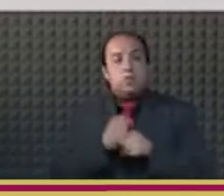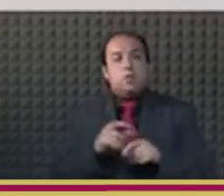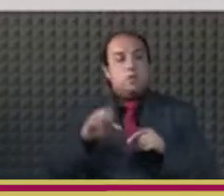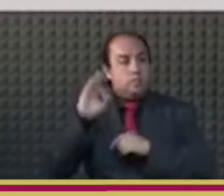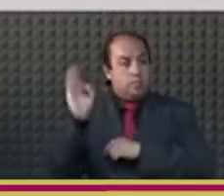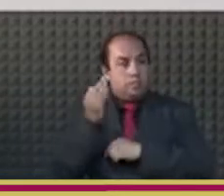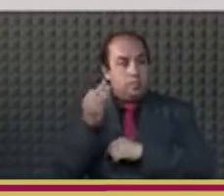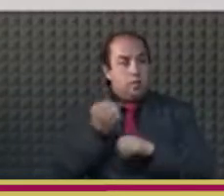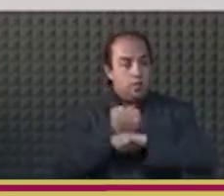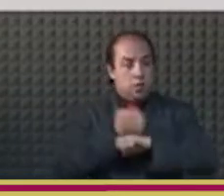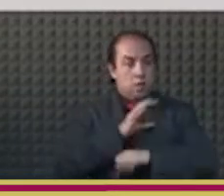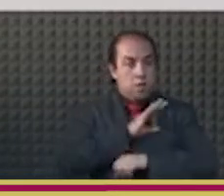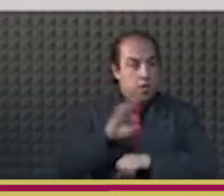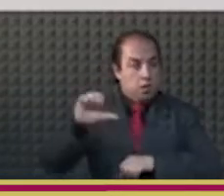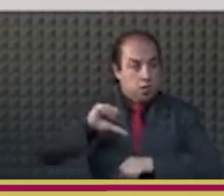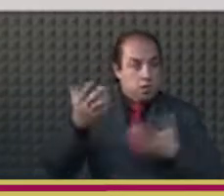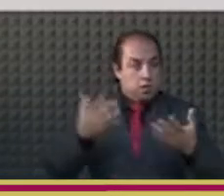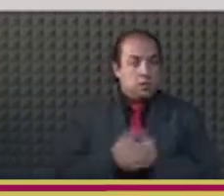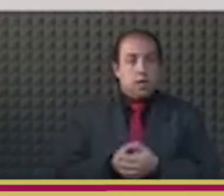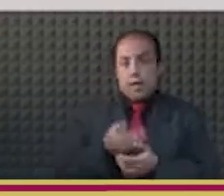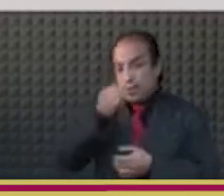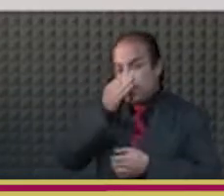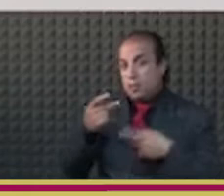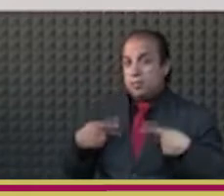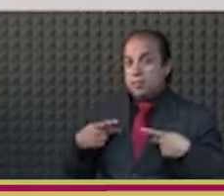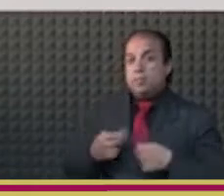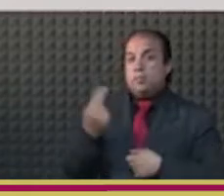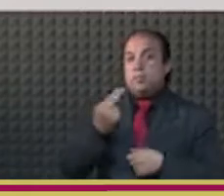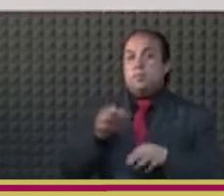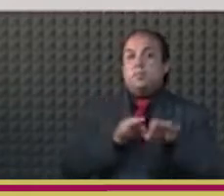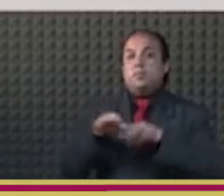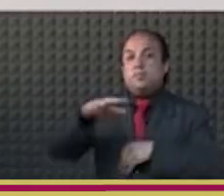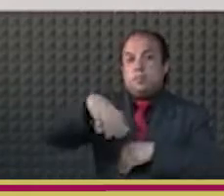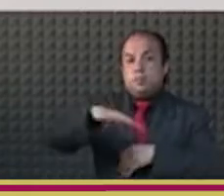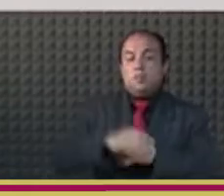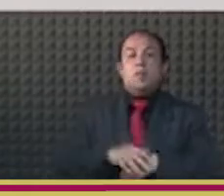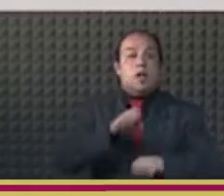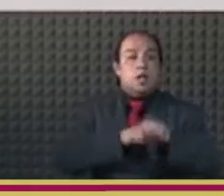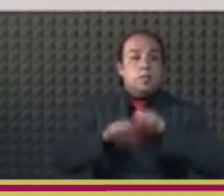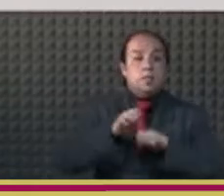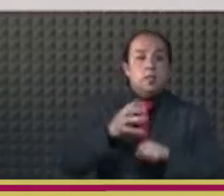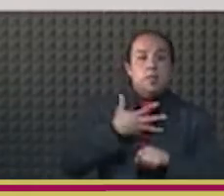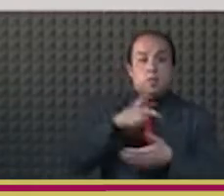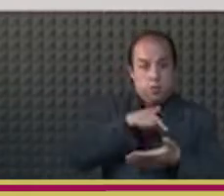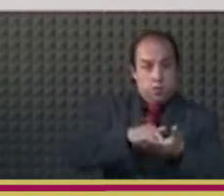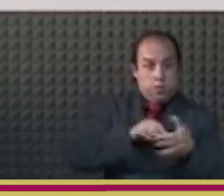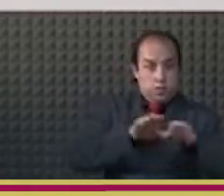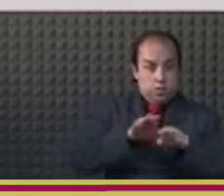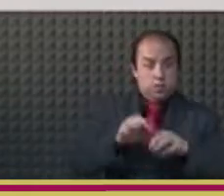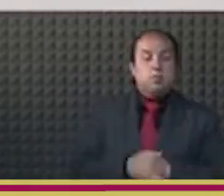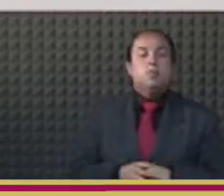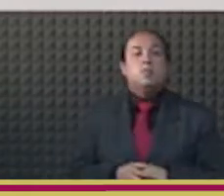hacen posible hoy que estemos cerca de las personas que buscan trabajo y de las empresas que cuentan con puestos de trabajo